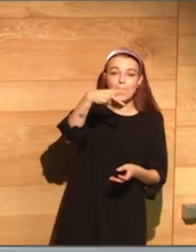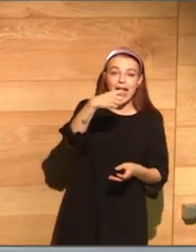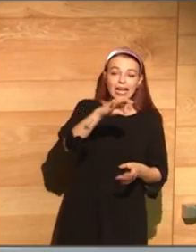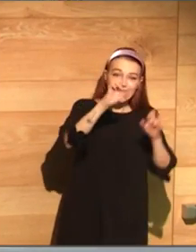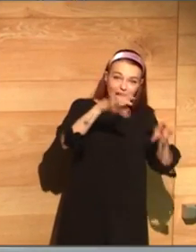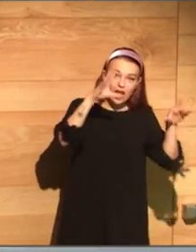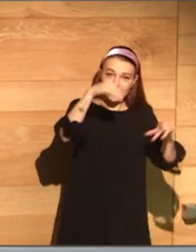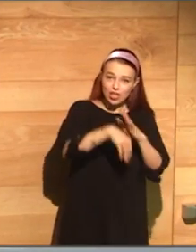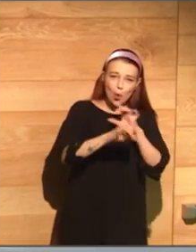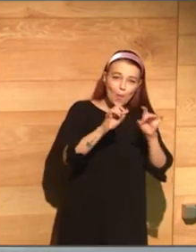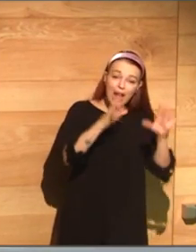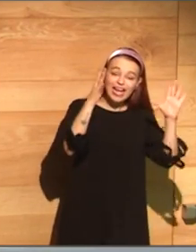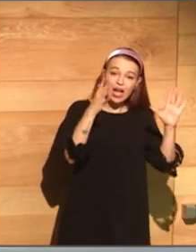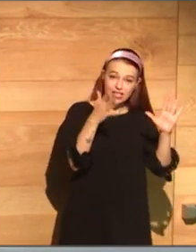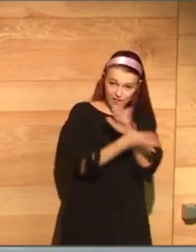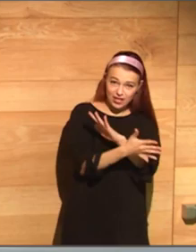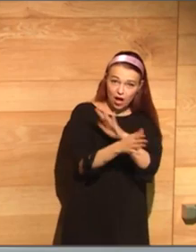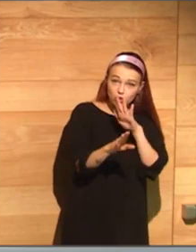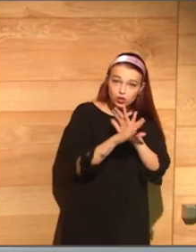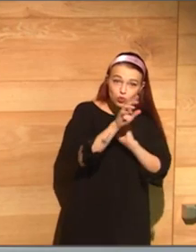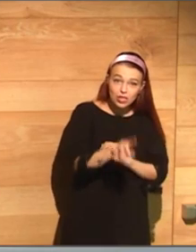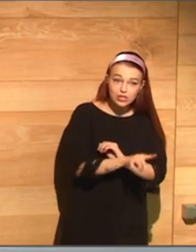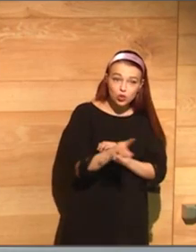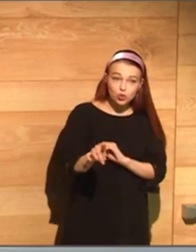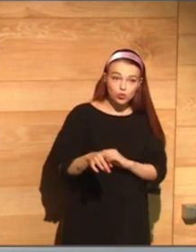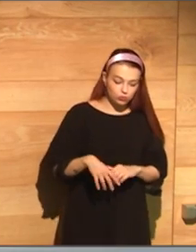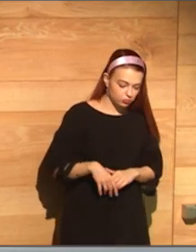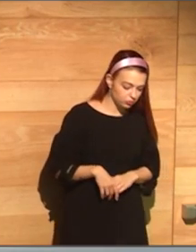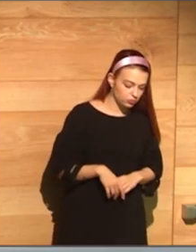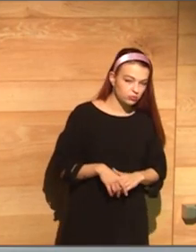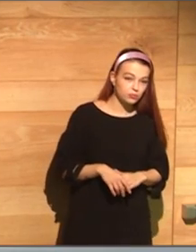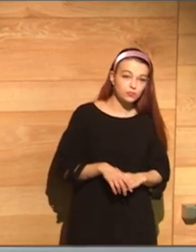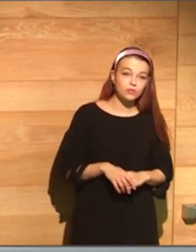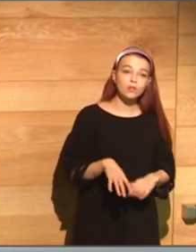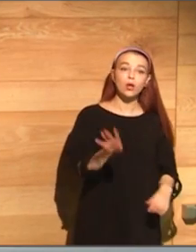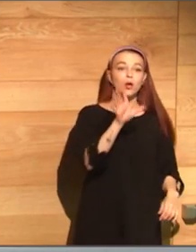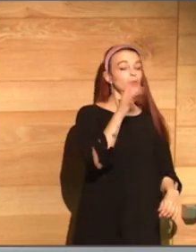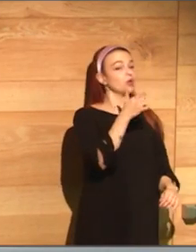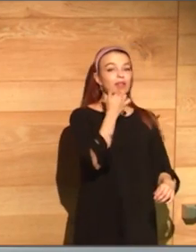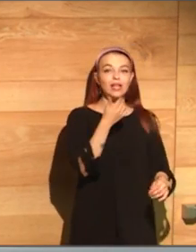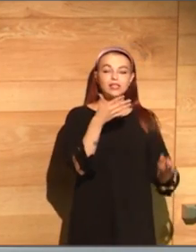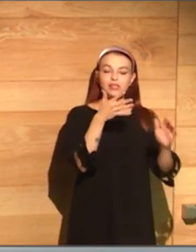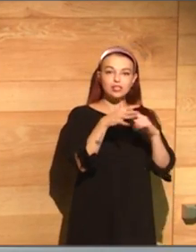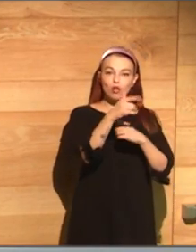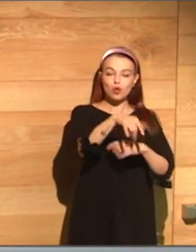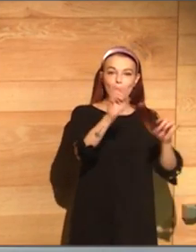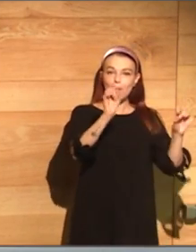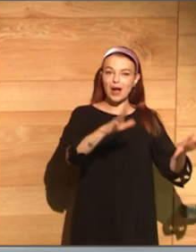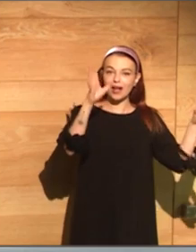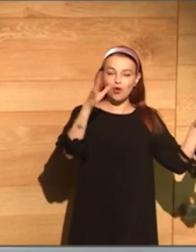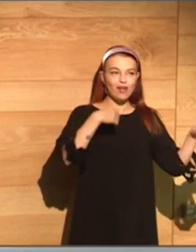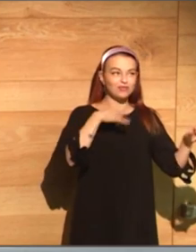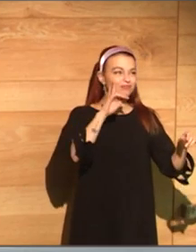magia? Ha perdido su magia total, sí. Esto, yo recuerdo cuando era niño decían, esto es mágico, y te volvías loco. Se te caía la